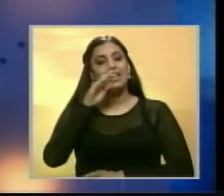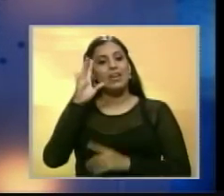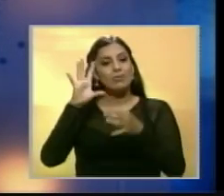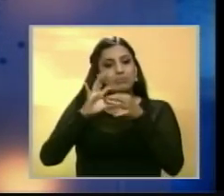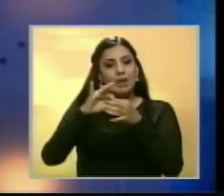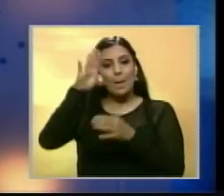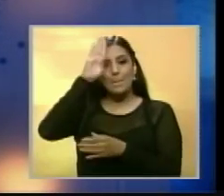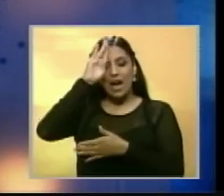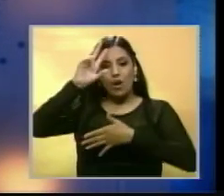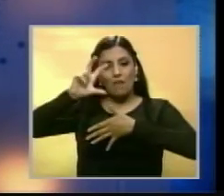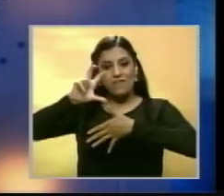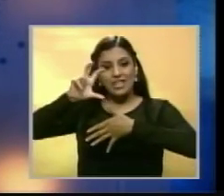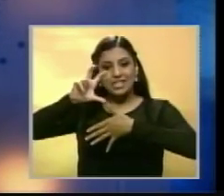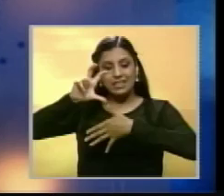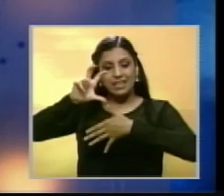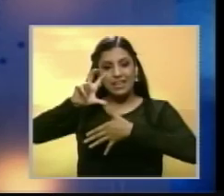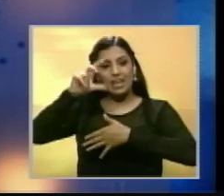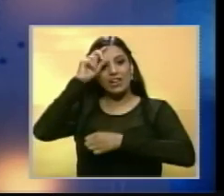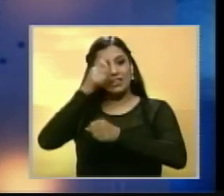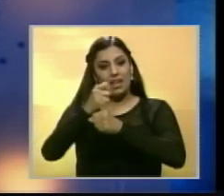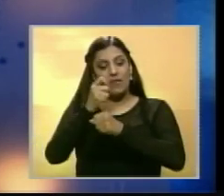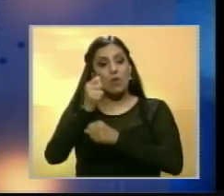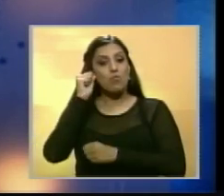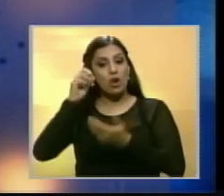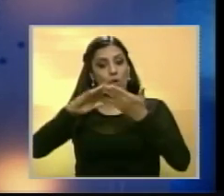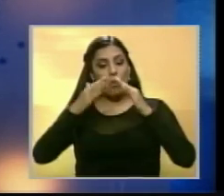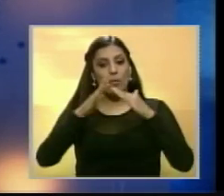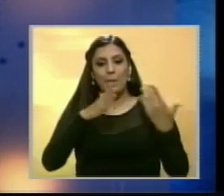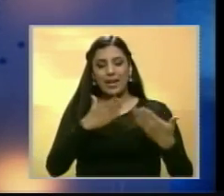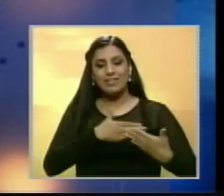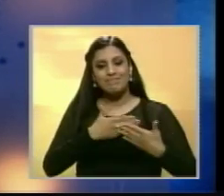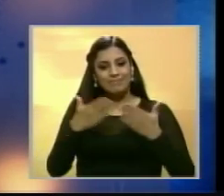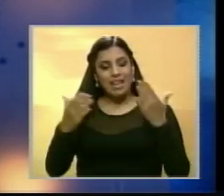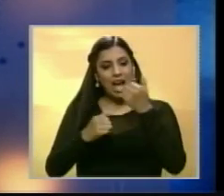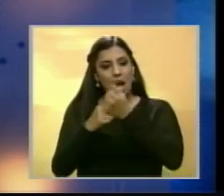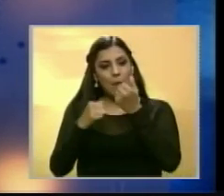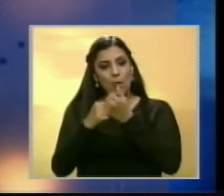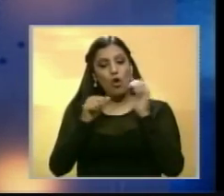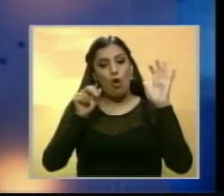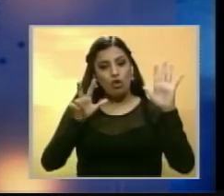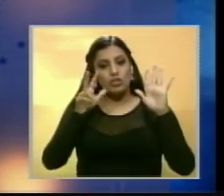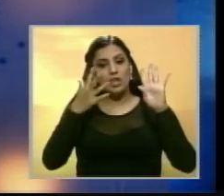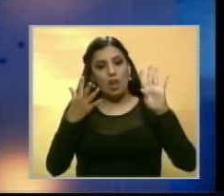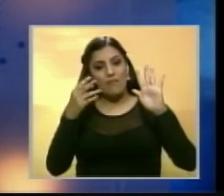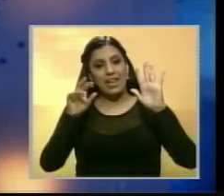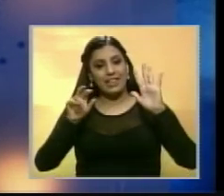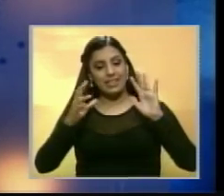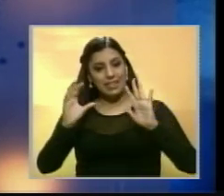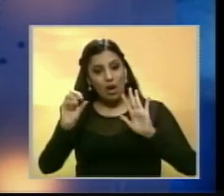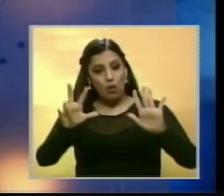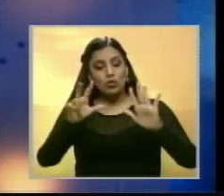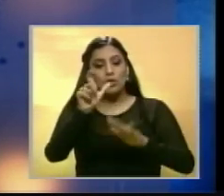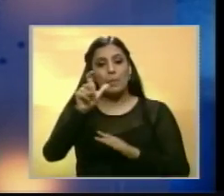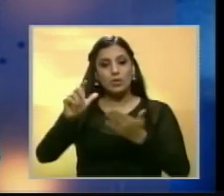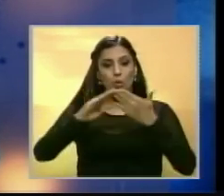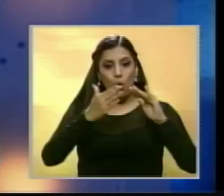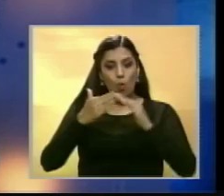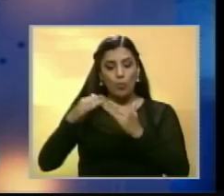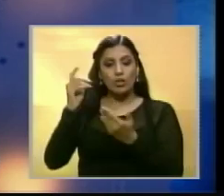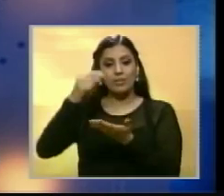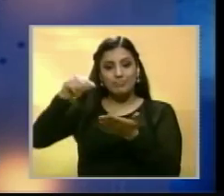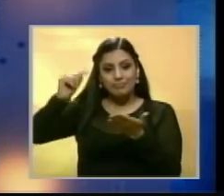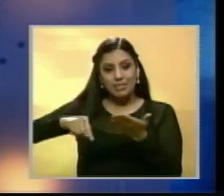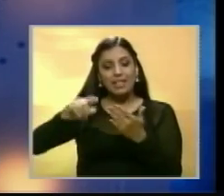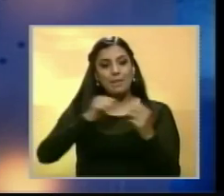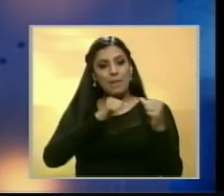Banco Bicentenario del Pueblo de la clase obrera, mujer y comunas para brindar mayor respaldo a las 898 comunas registradas en el país y